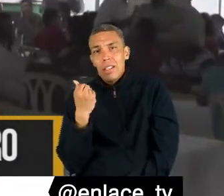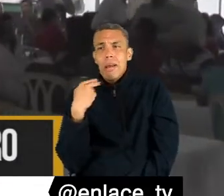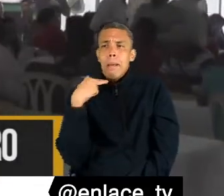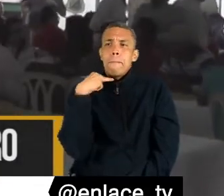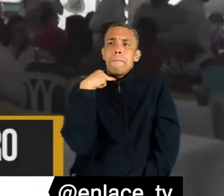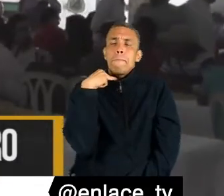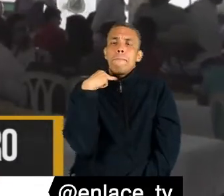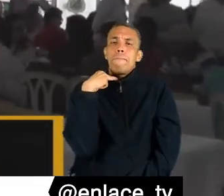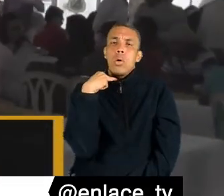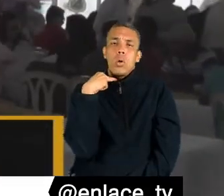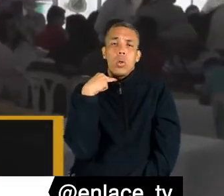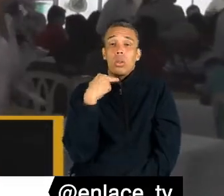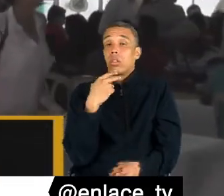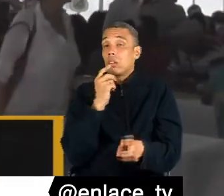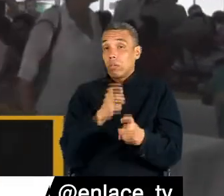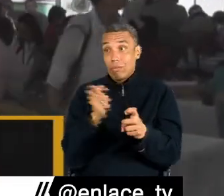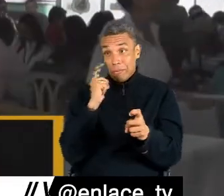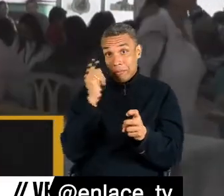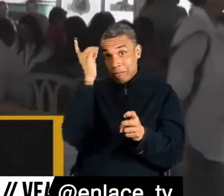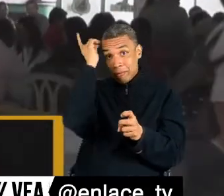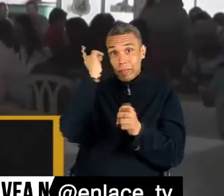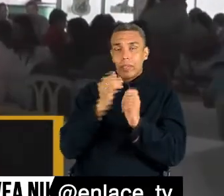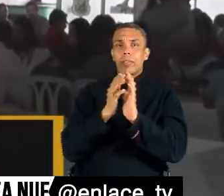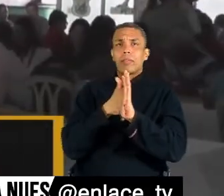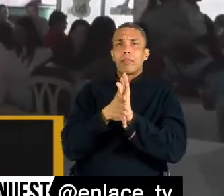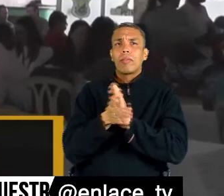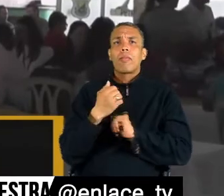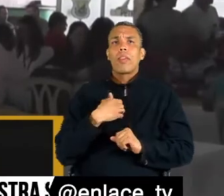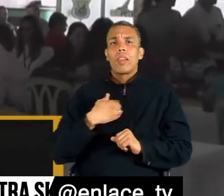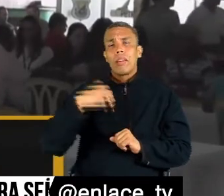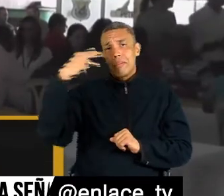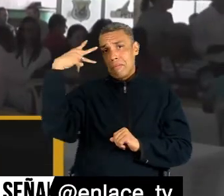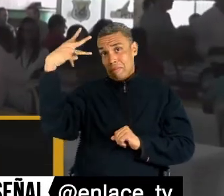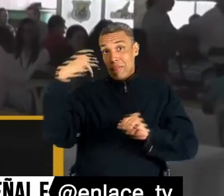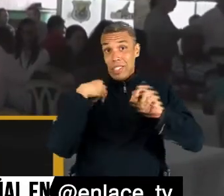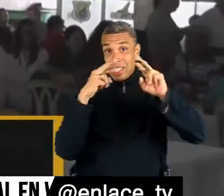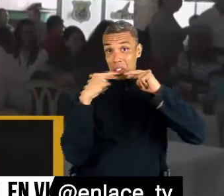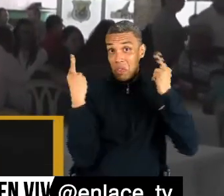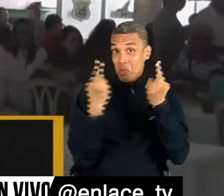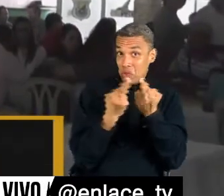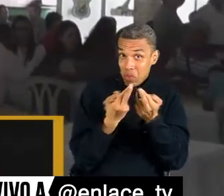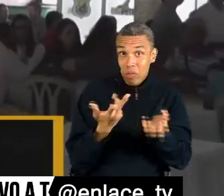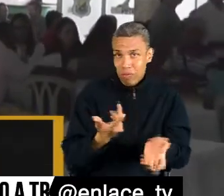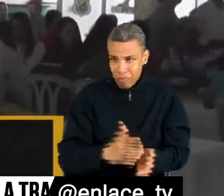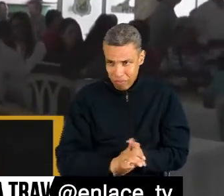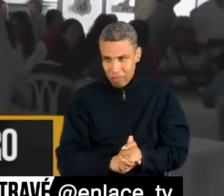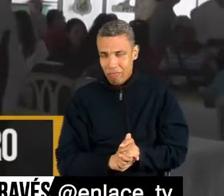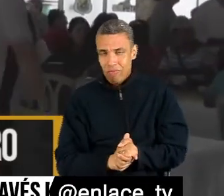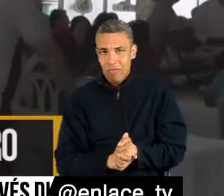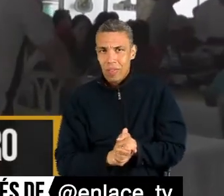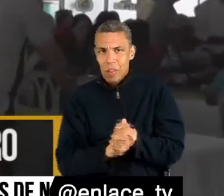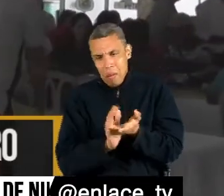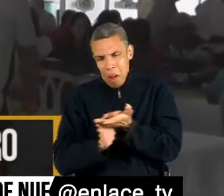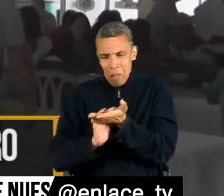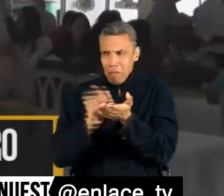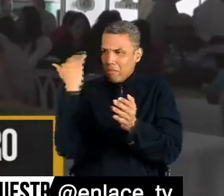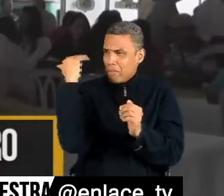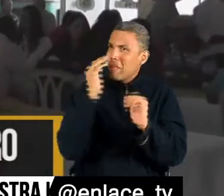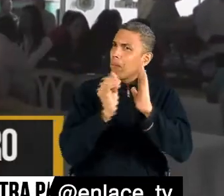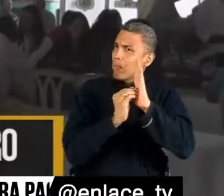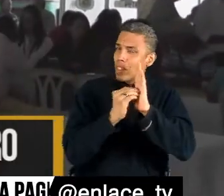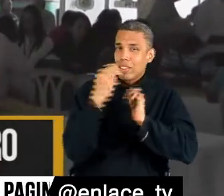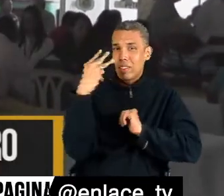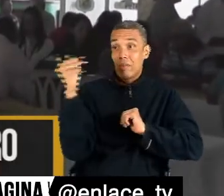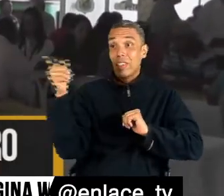tercera reunión, ya iniciamos las mesas. Como dijo hoy nuestro padre, que esperamos que Todopoderoso nos